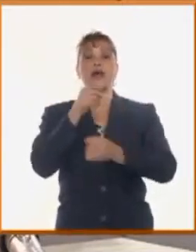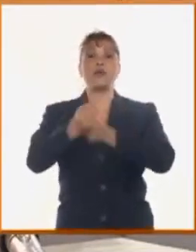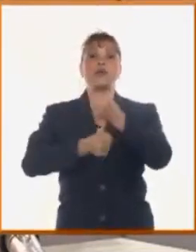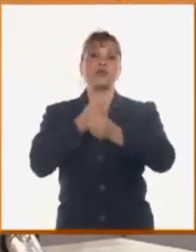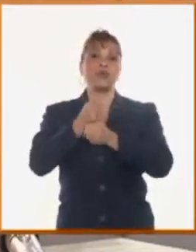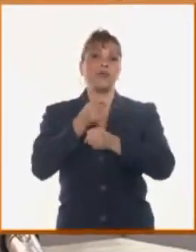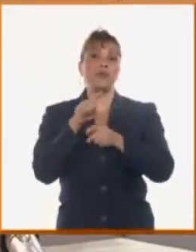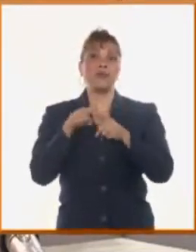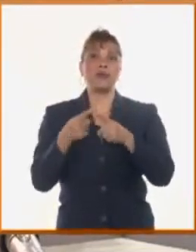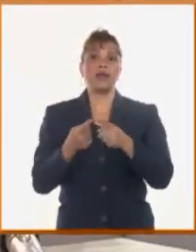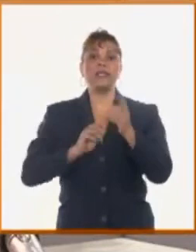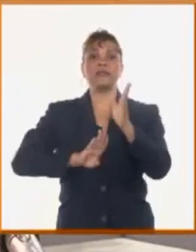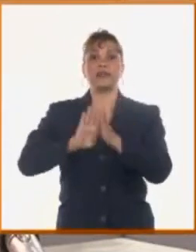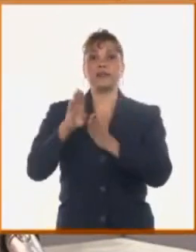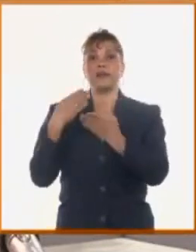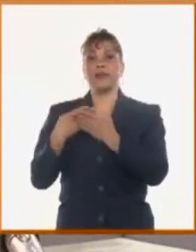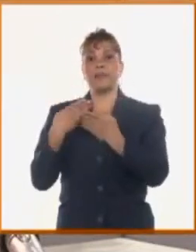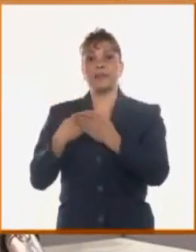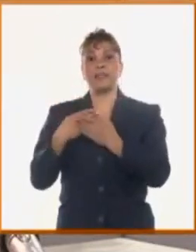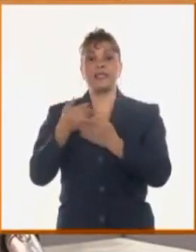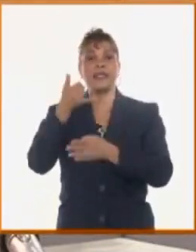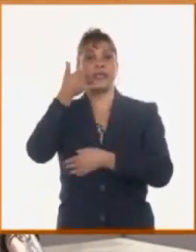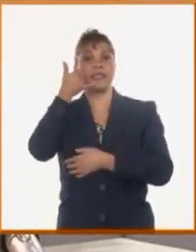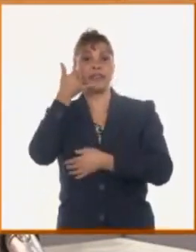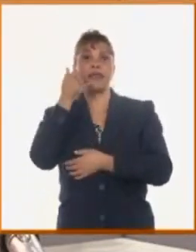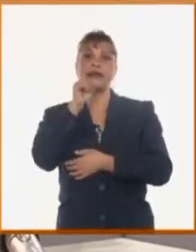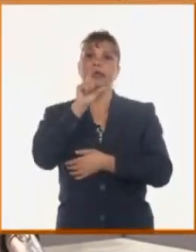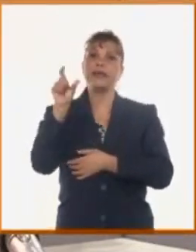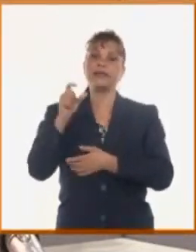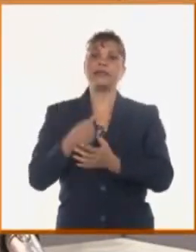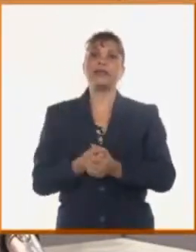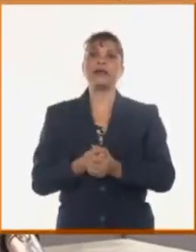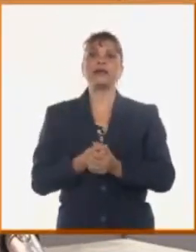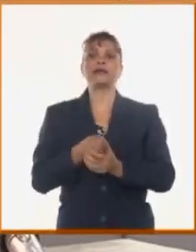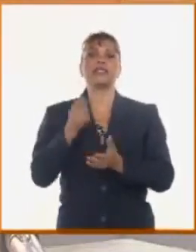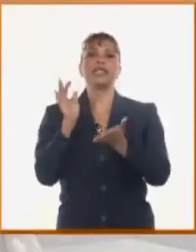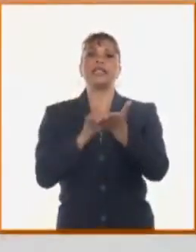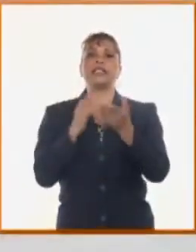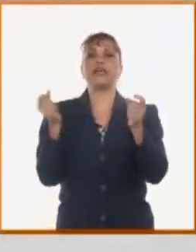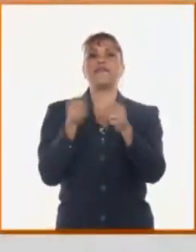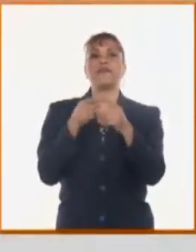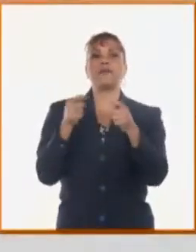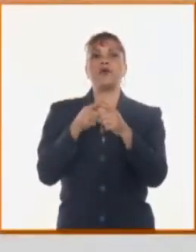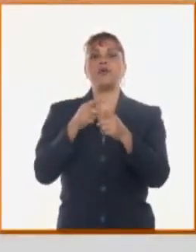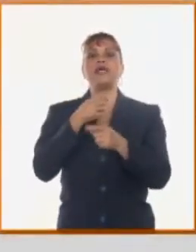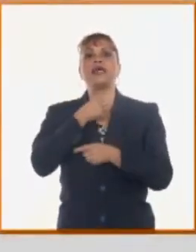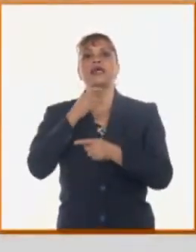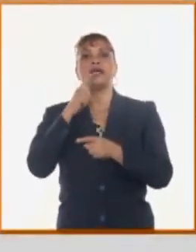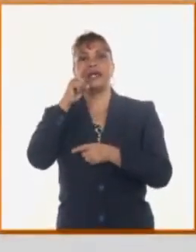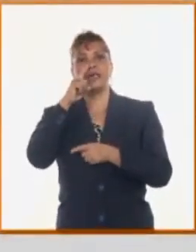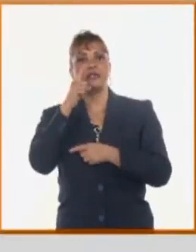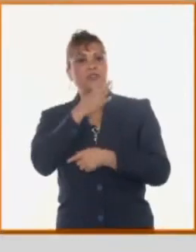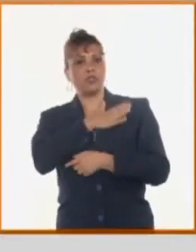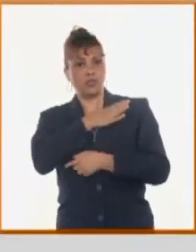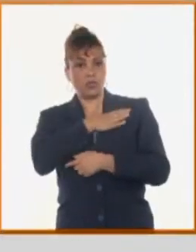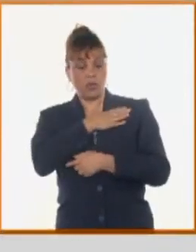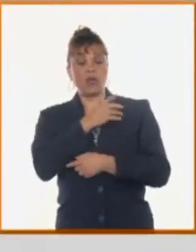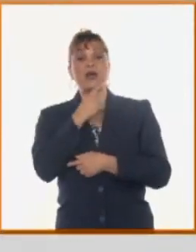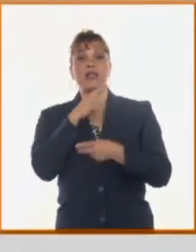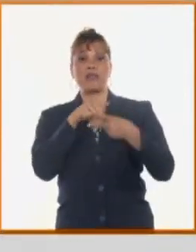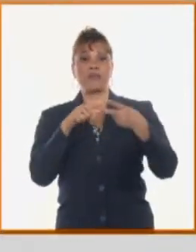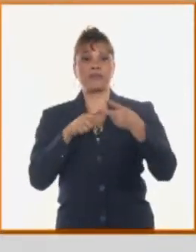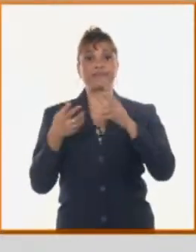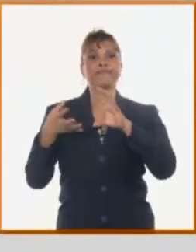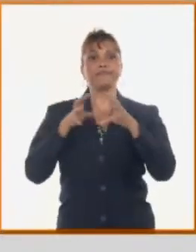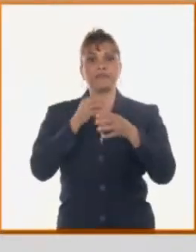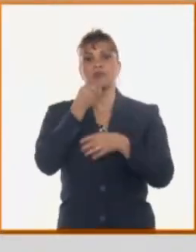bondades y los desarrollos de empresas de Texas, de CEDI, relacionados a transfer móviles en zona, creo que nos consolidaba y nos daban los mecanismos y la vía para que los